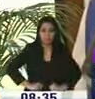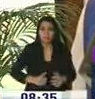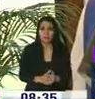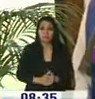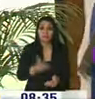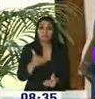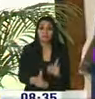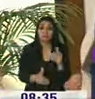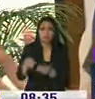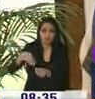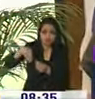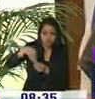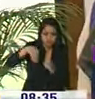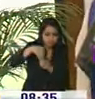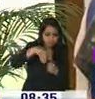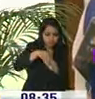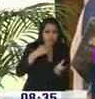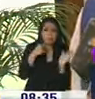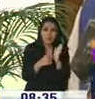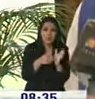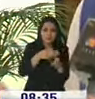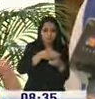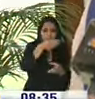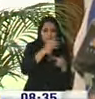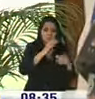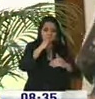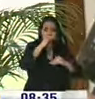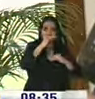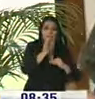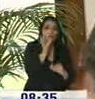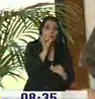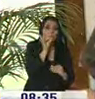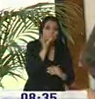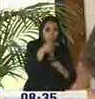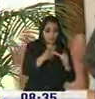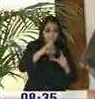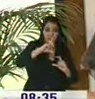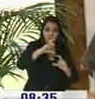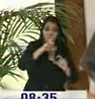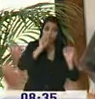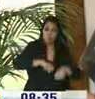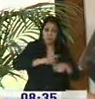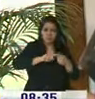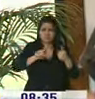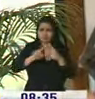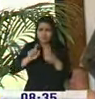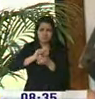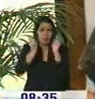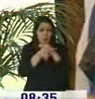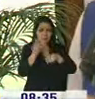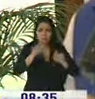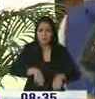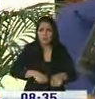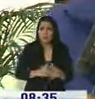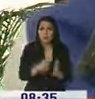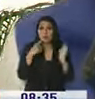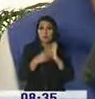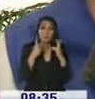de reciclaje, los envases de Tetra Pak pueden tener una infinidad de aplicaciones, como pueden ver